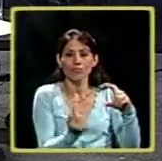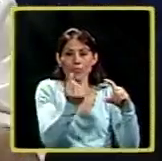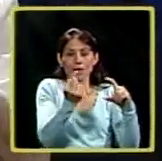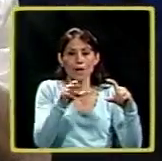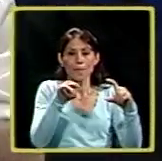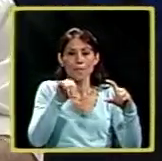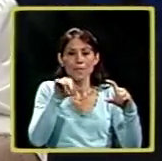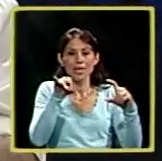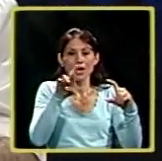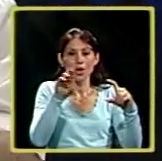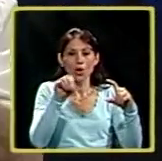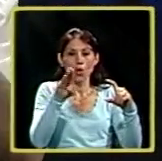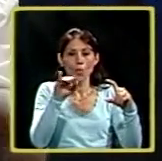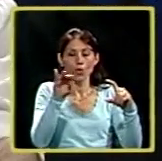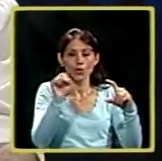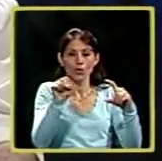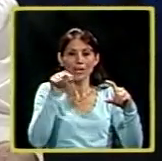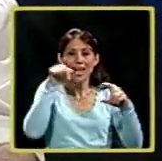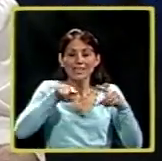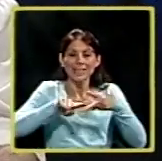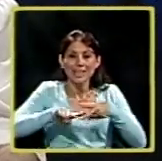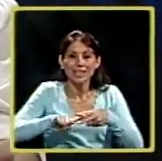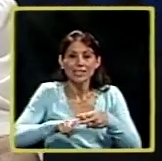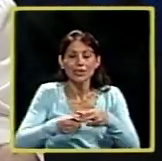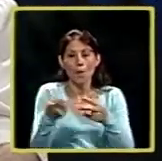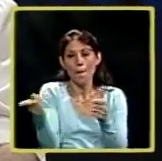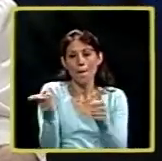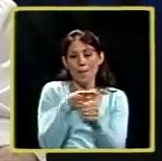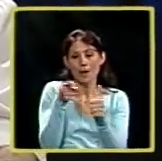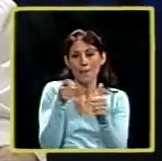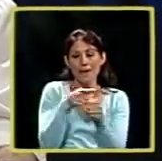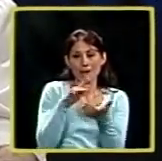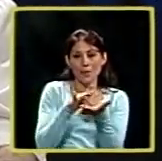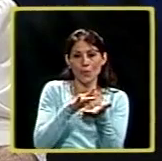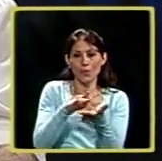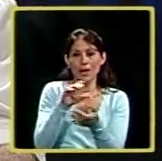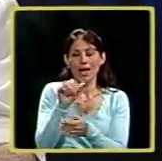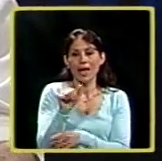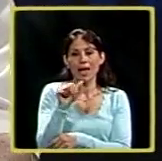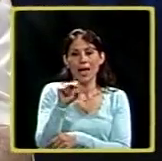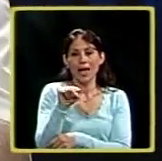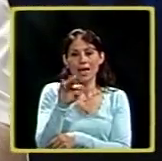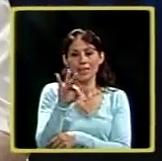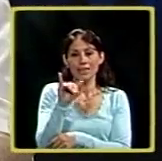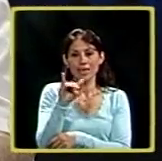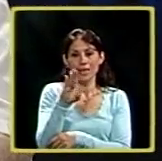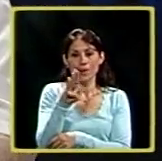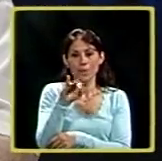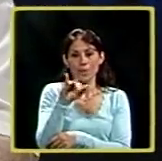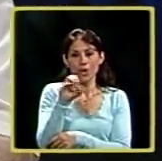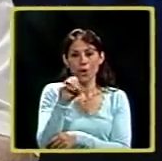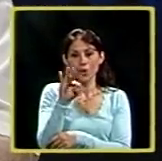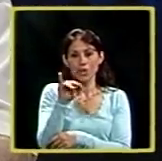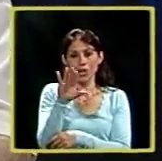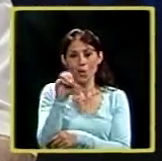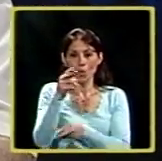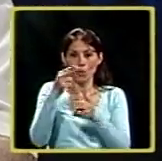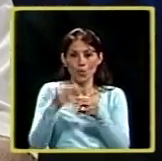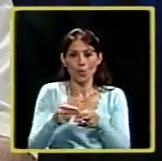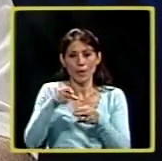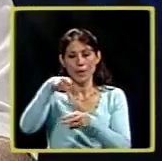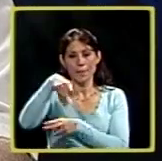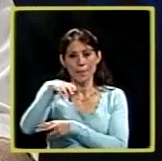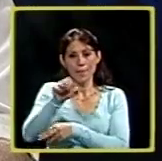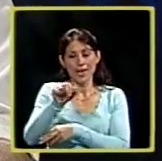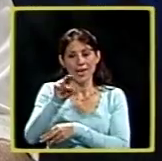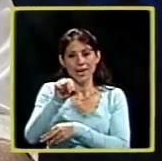los microbios. Así nació el primer antibiótico, la penicilina. En el mismo sentido, los